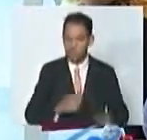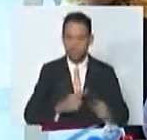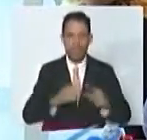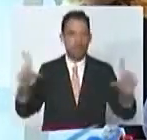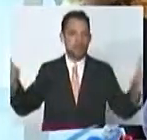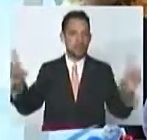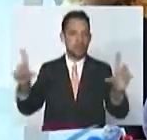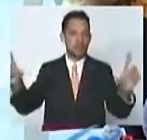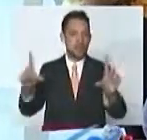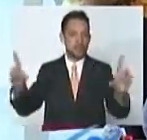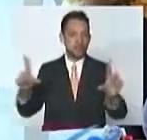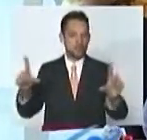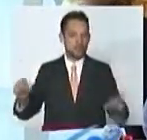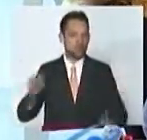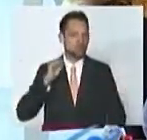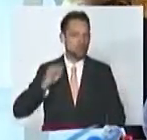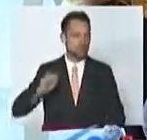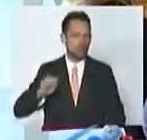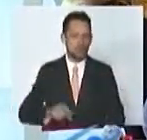es durísimo,